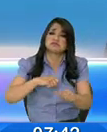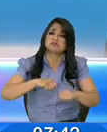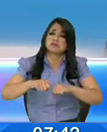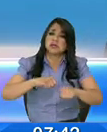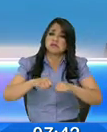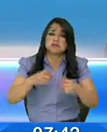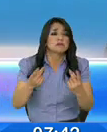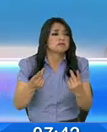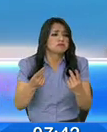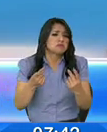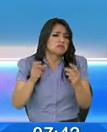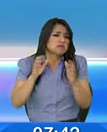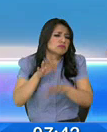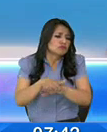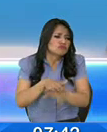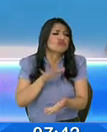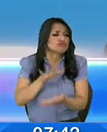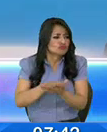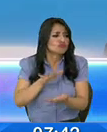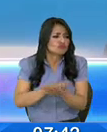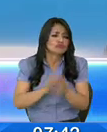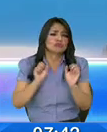con tranquilidad